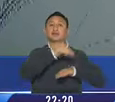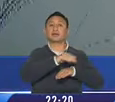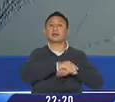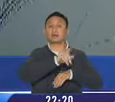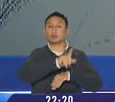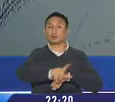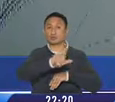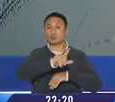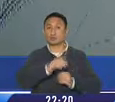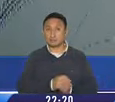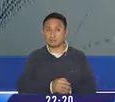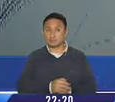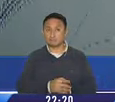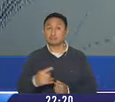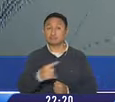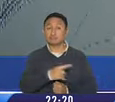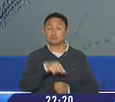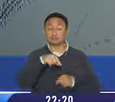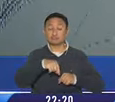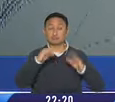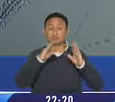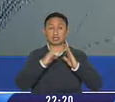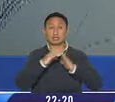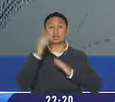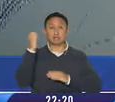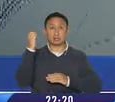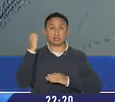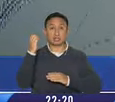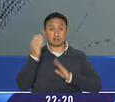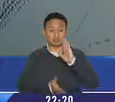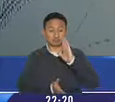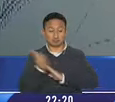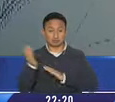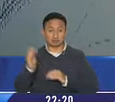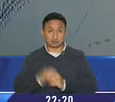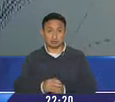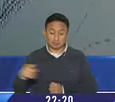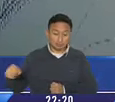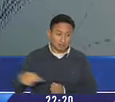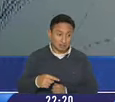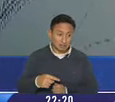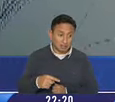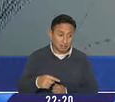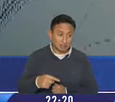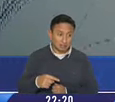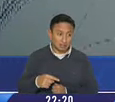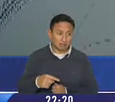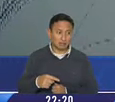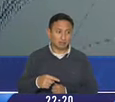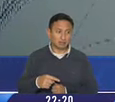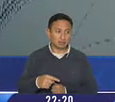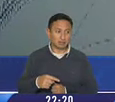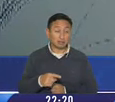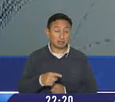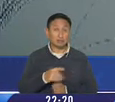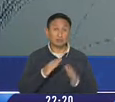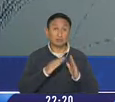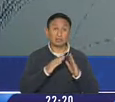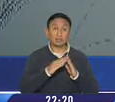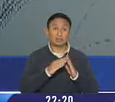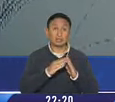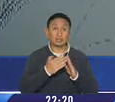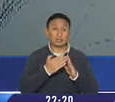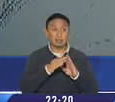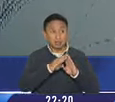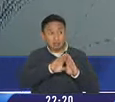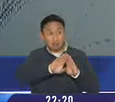lunes. Ese día salieron de casa por una emergencia familiar y a su regreso se llevaron un gran susto, pues se encontraron con las puertas